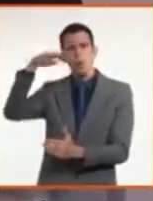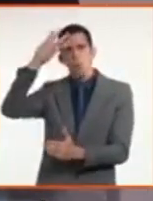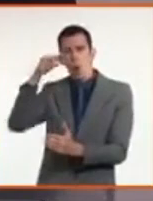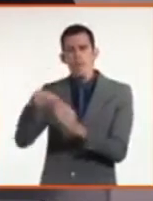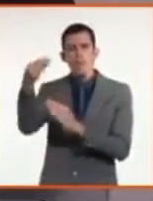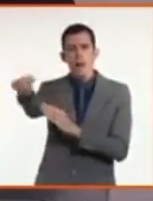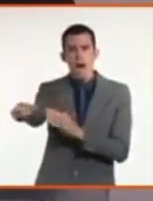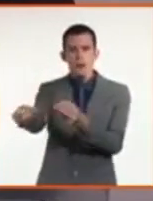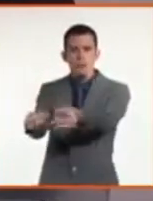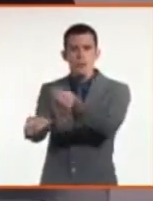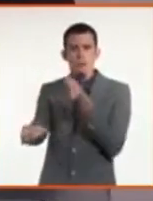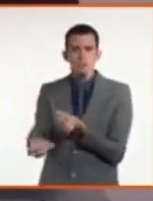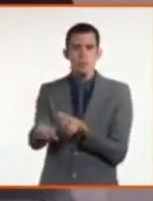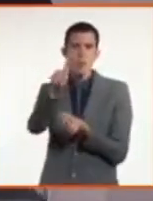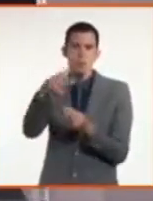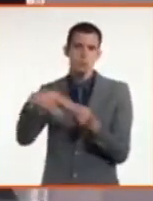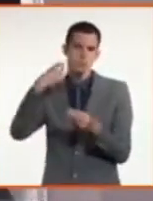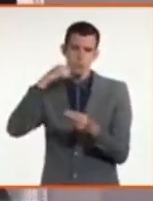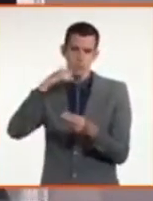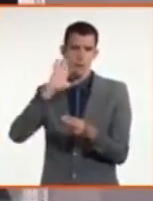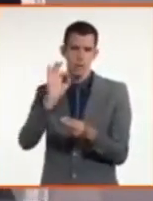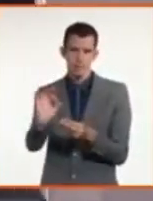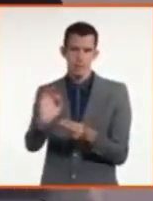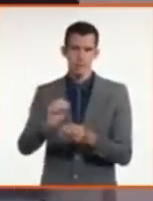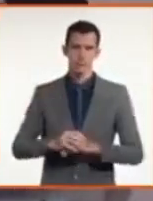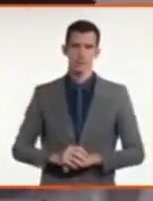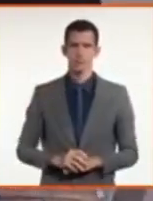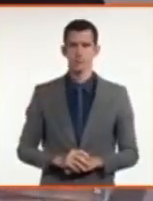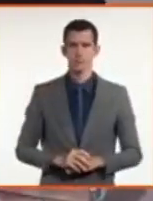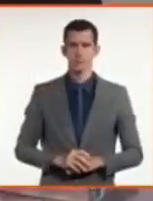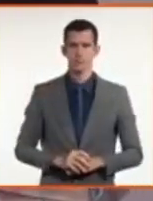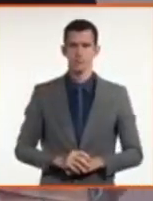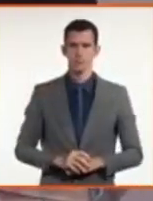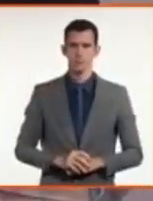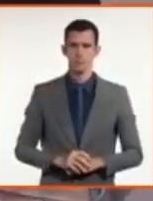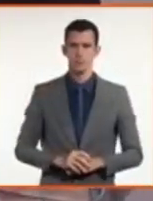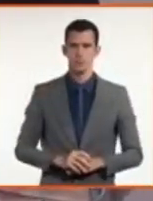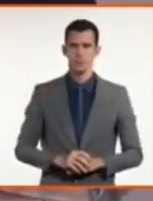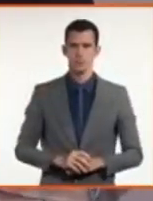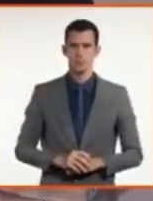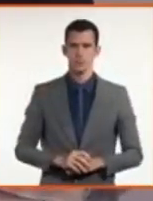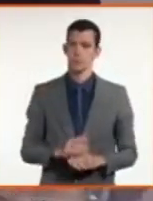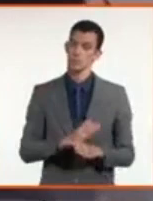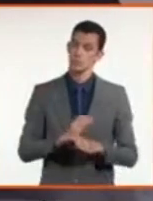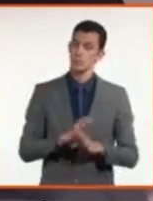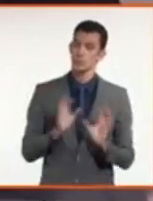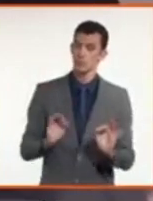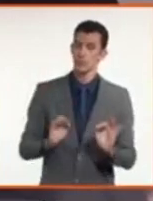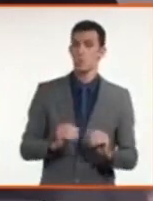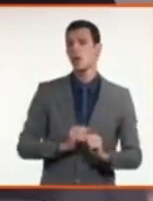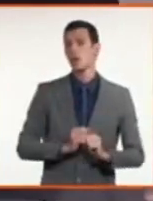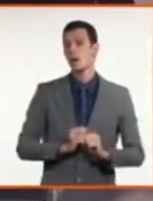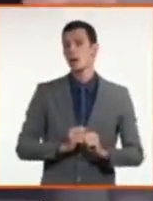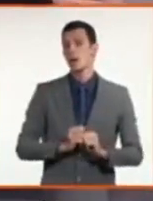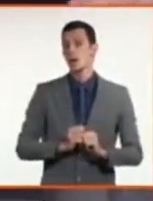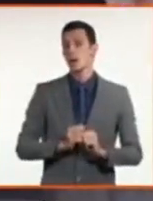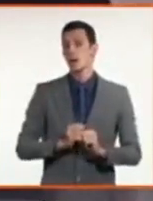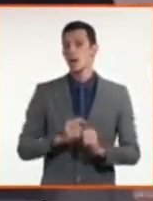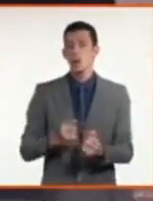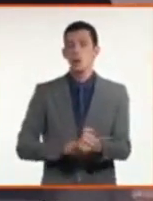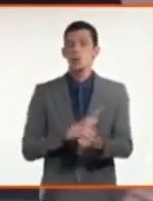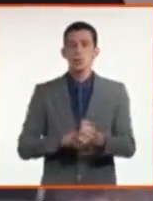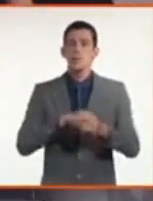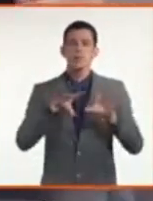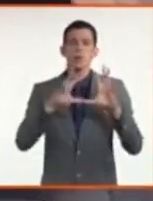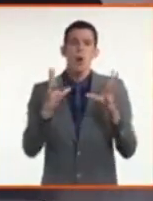24 el tipo de cambio 1 % 20 sólo ver en el mercado cambiario por lo tanto los precios la canasta familiar normada está en 1 con 24 los precios la